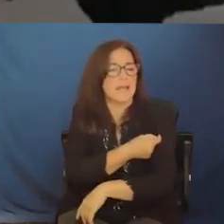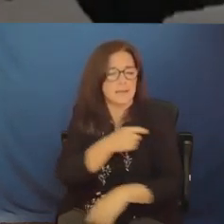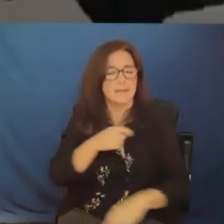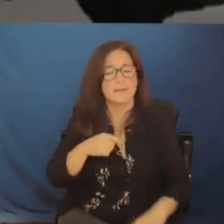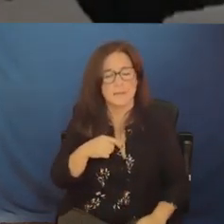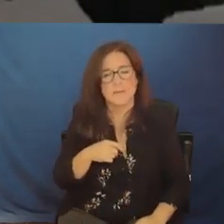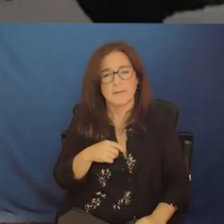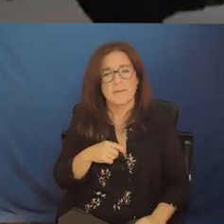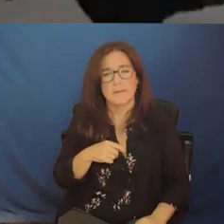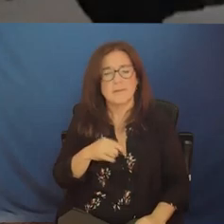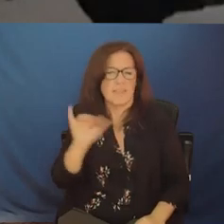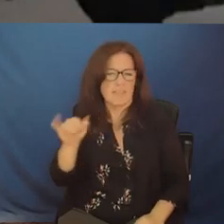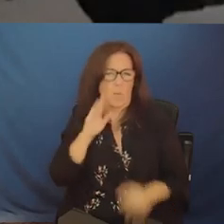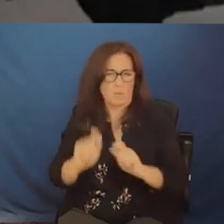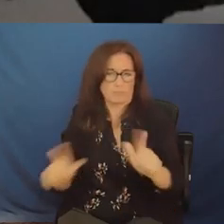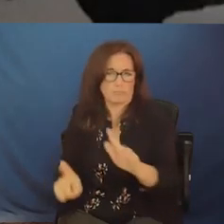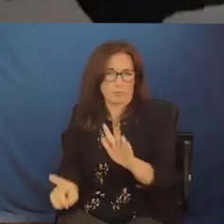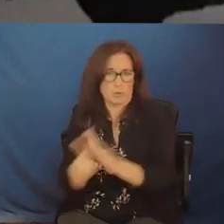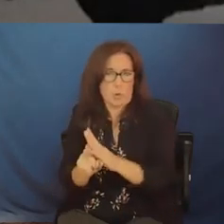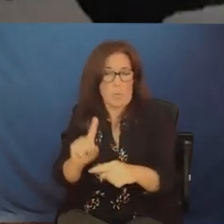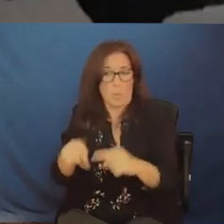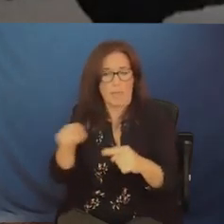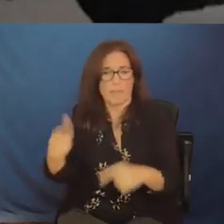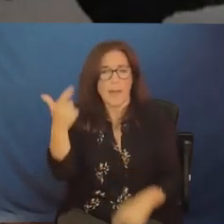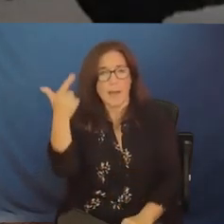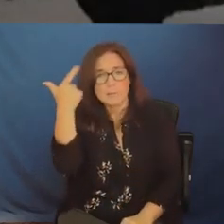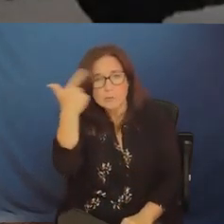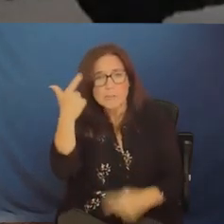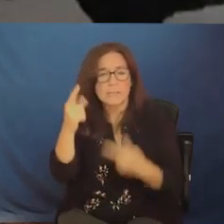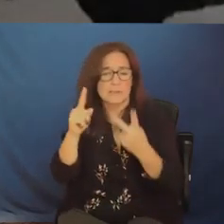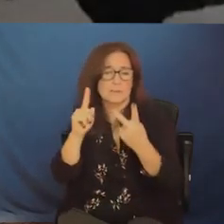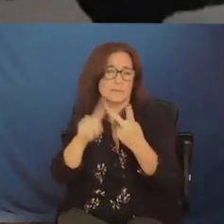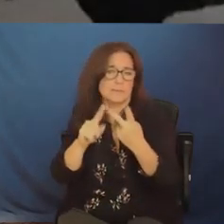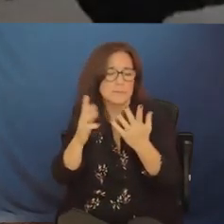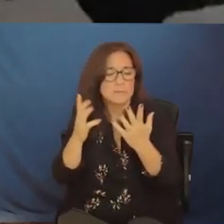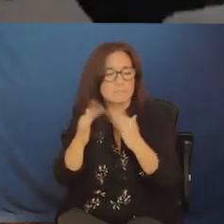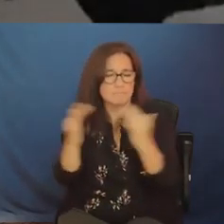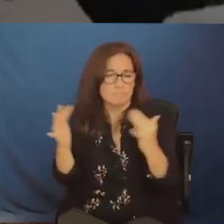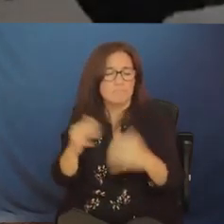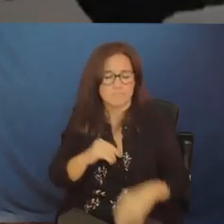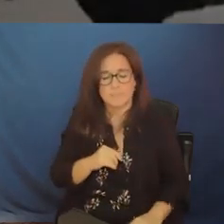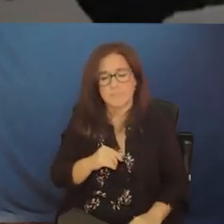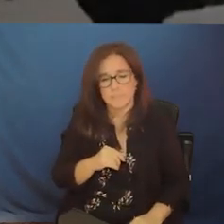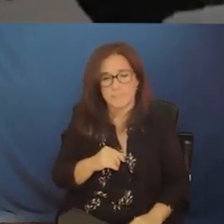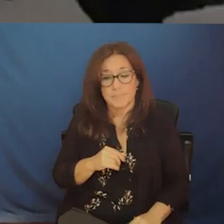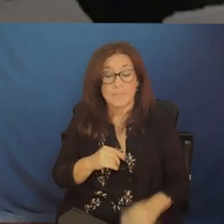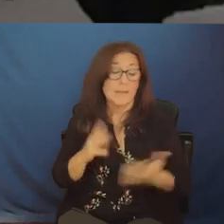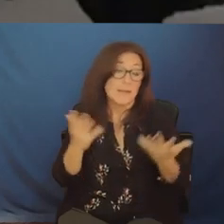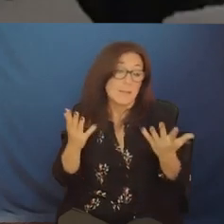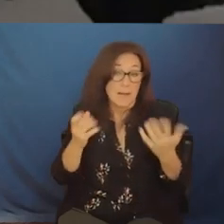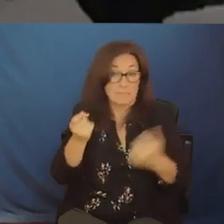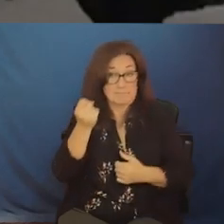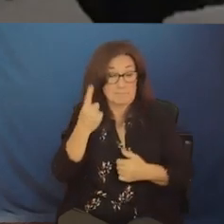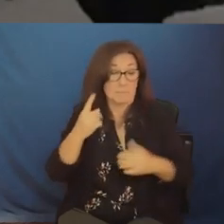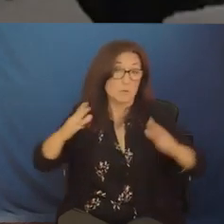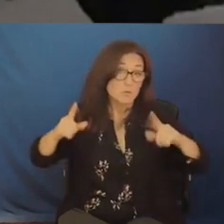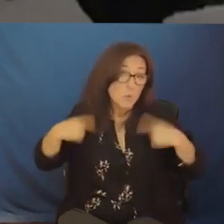no y les va a aparecer cuando ellos tomen esa encuesta en la plataforma de aetas pero el el estado